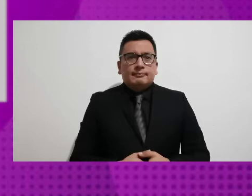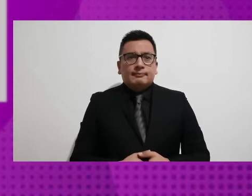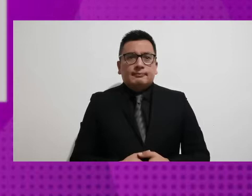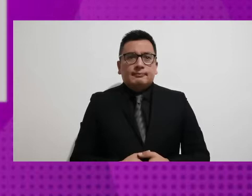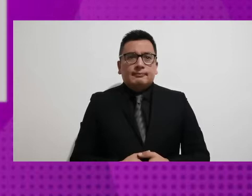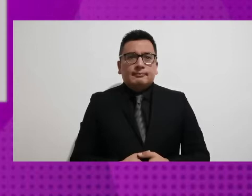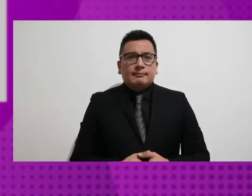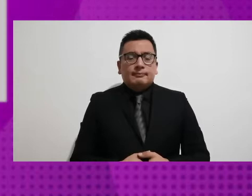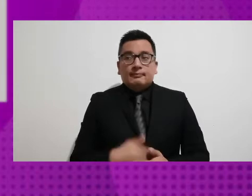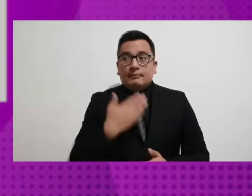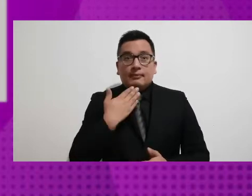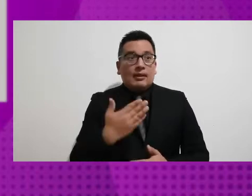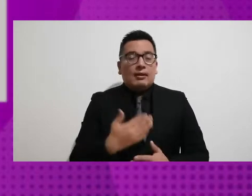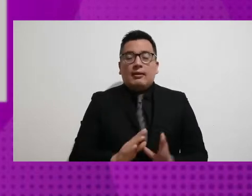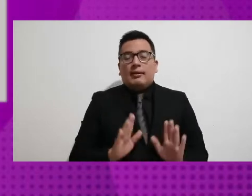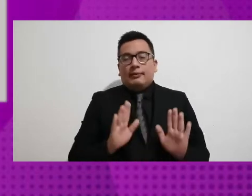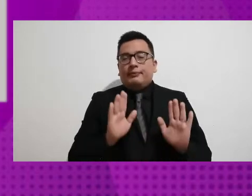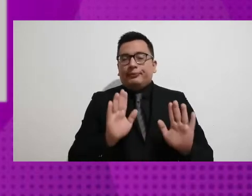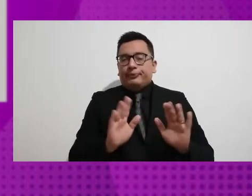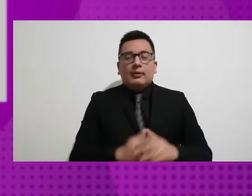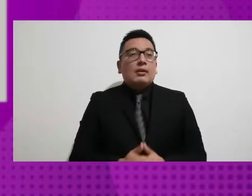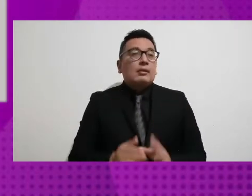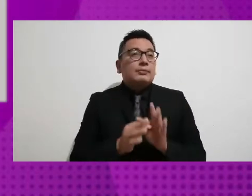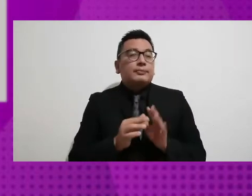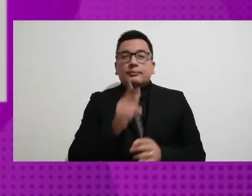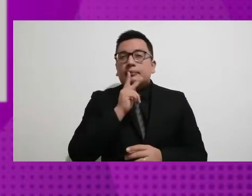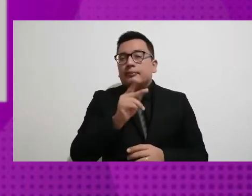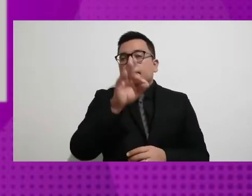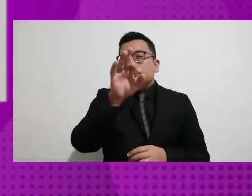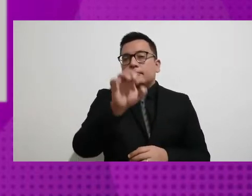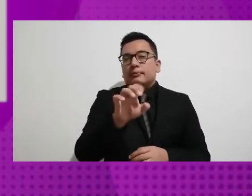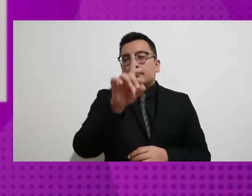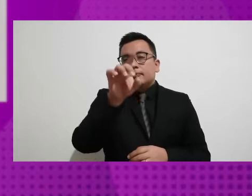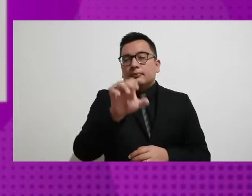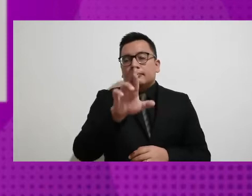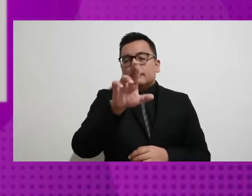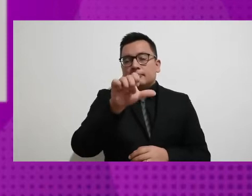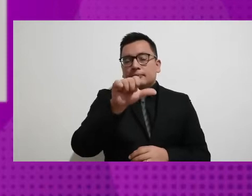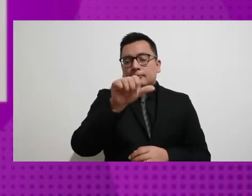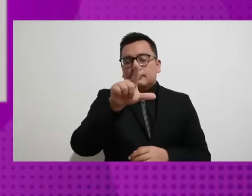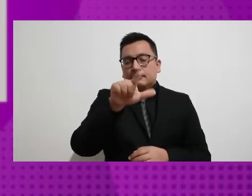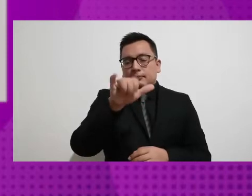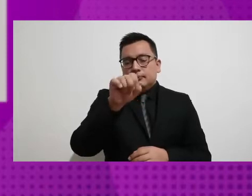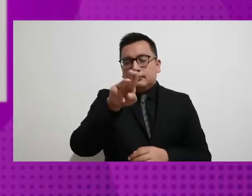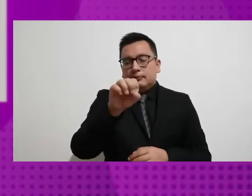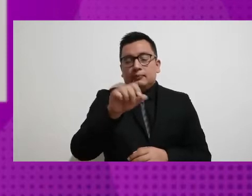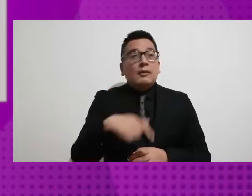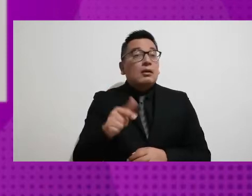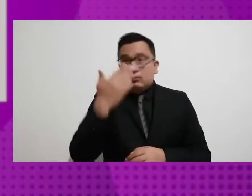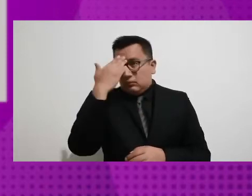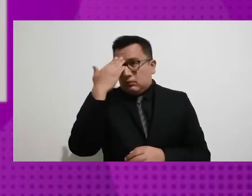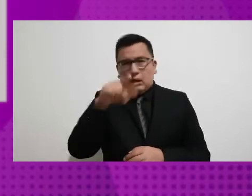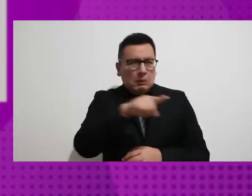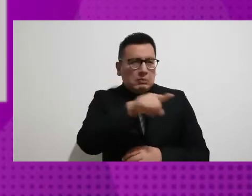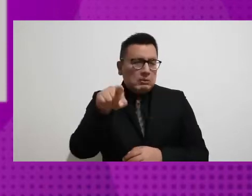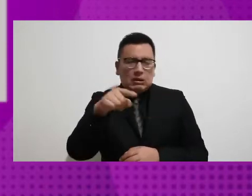el principio, que es el federalismo. Yo sé que ustedes son un público muy especializado, pero para quienes nos